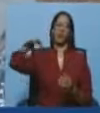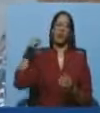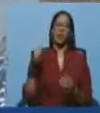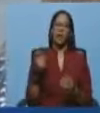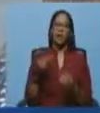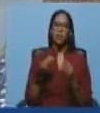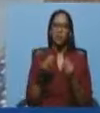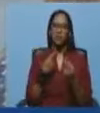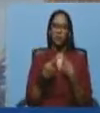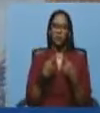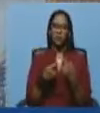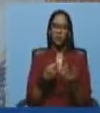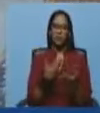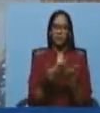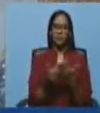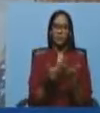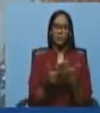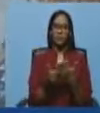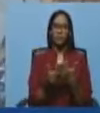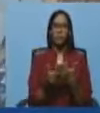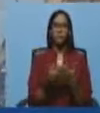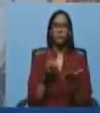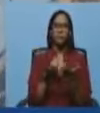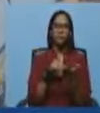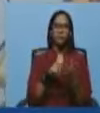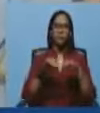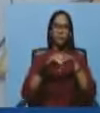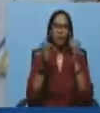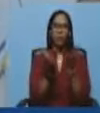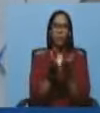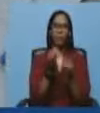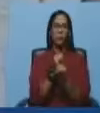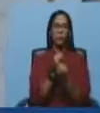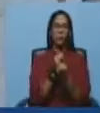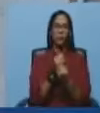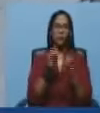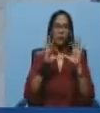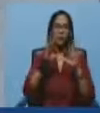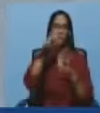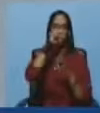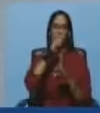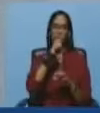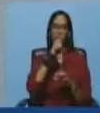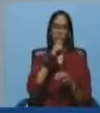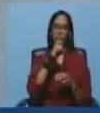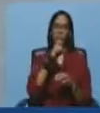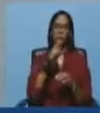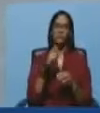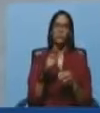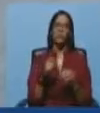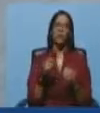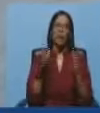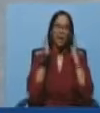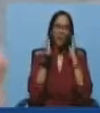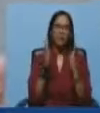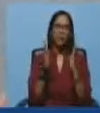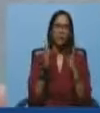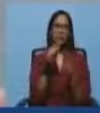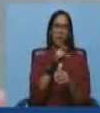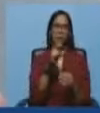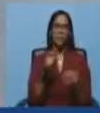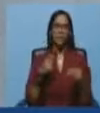cosas, plantea que con la llegada de este mundo digital, apenas hace 10 años, la atención de los seres